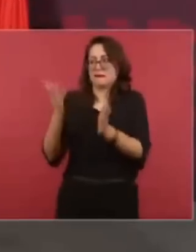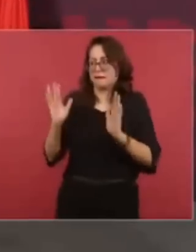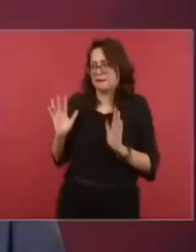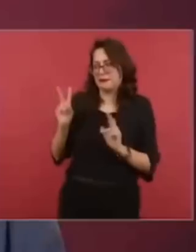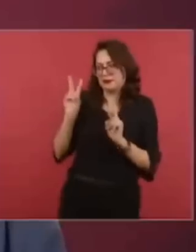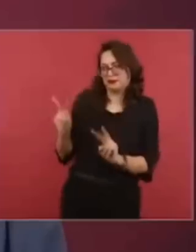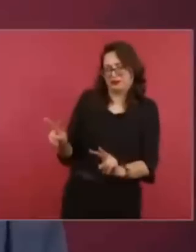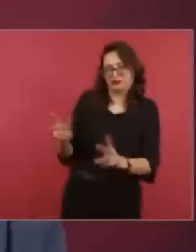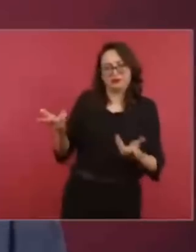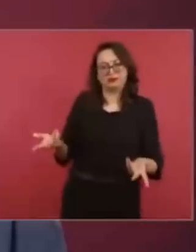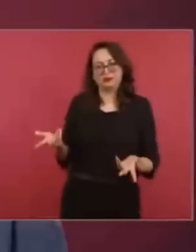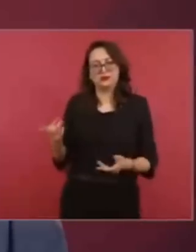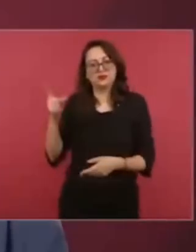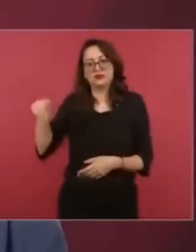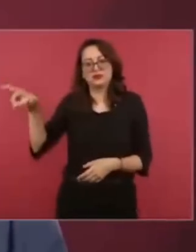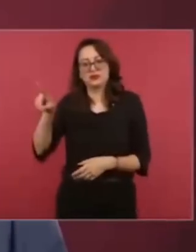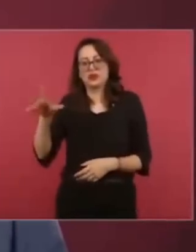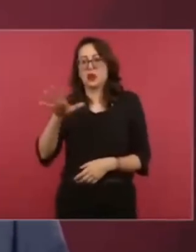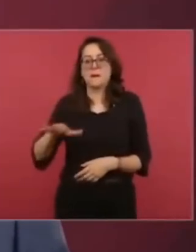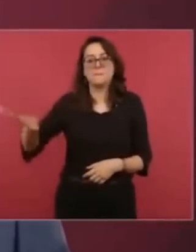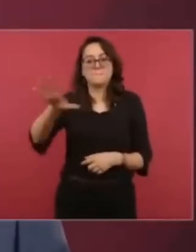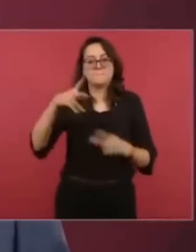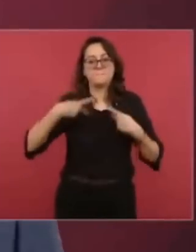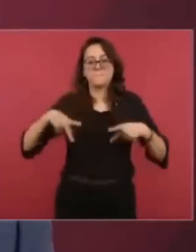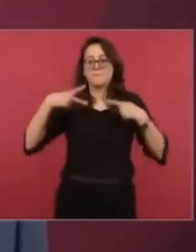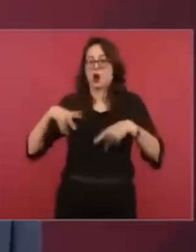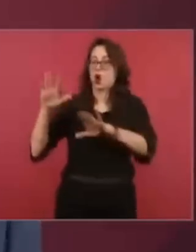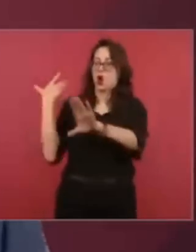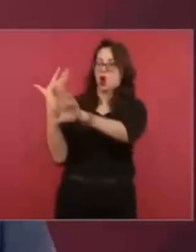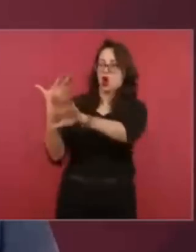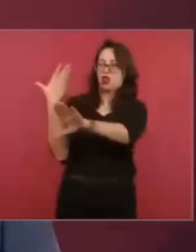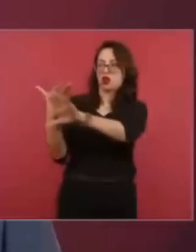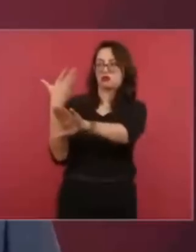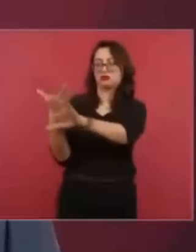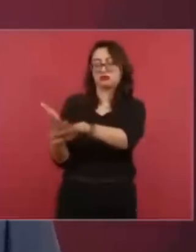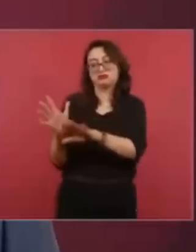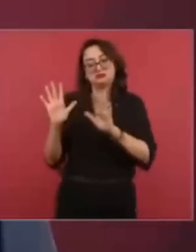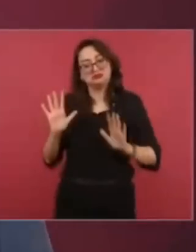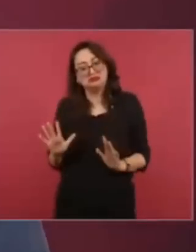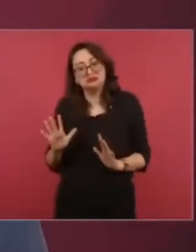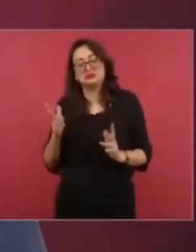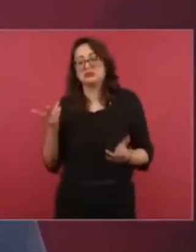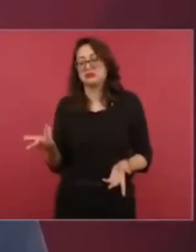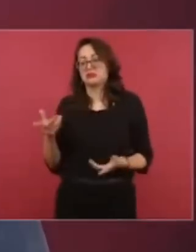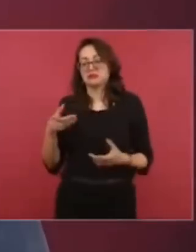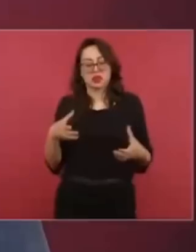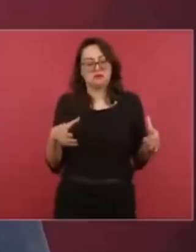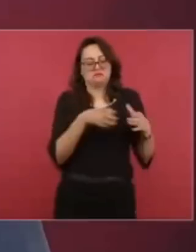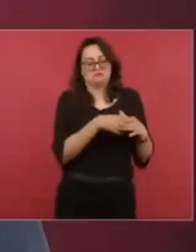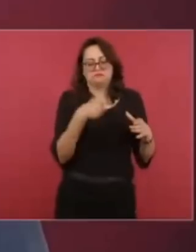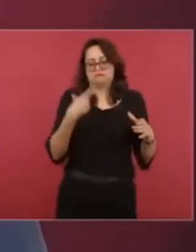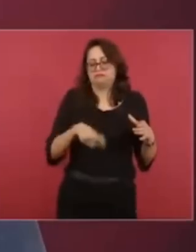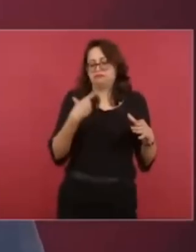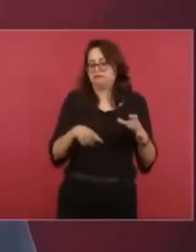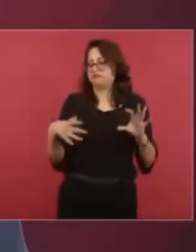A mi lo que me Tiene muy Desconcertado Es que Como es posible Que les den ochenta mil pesos